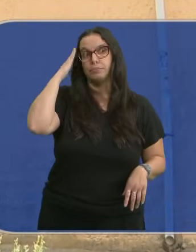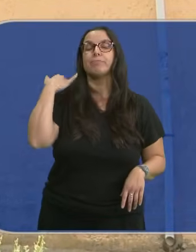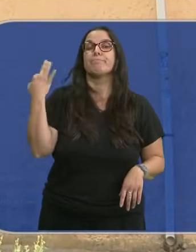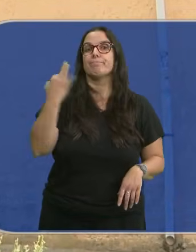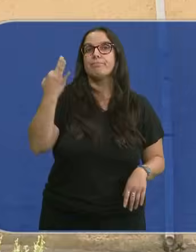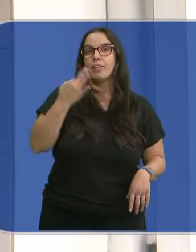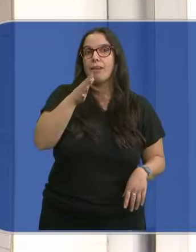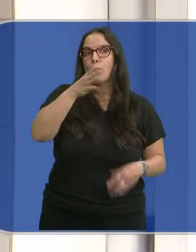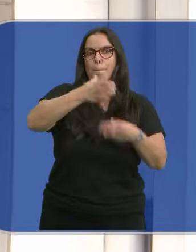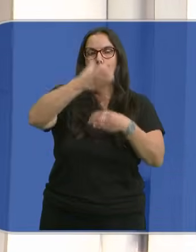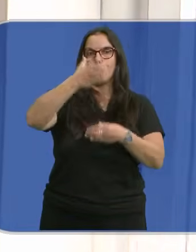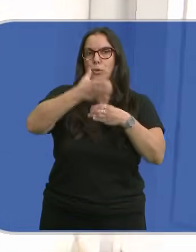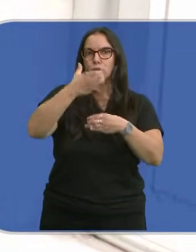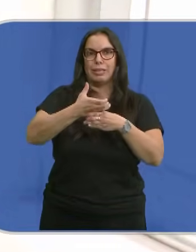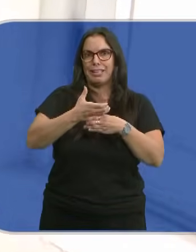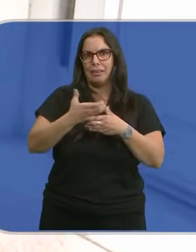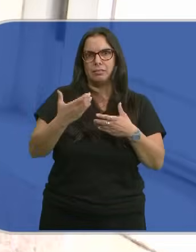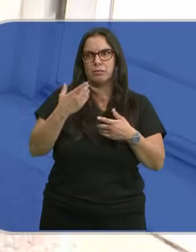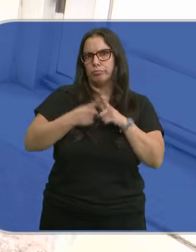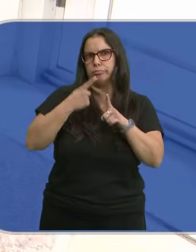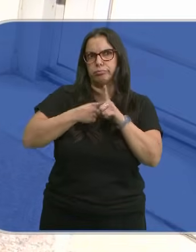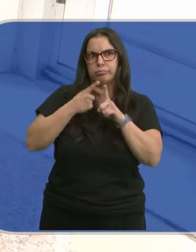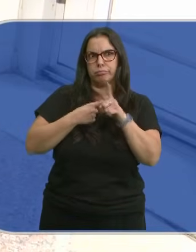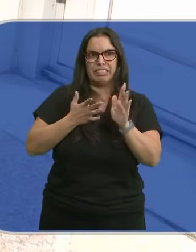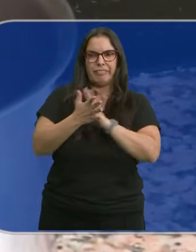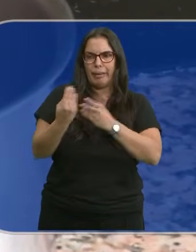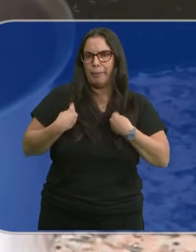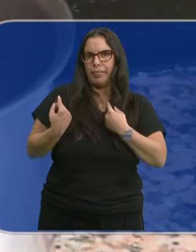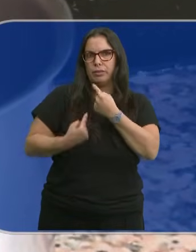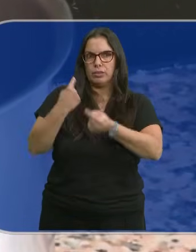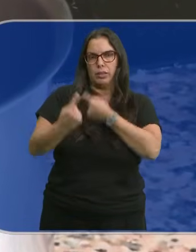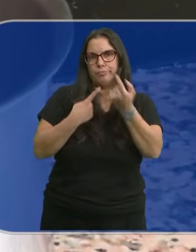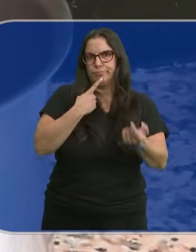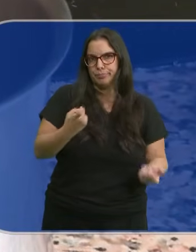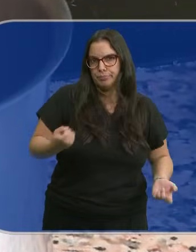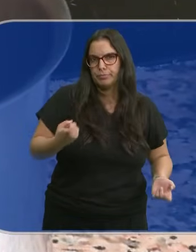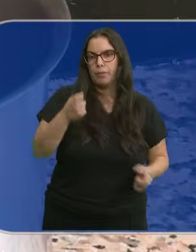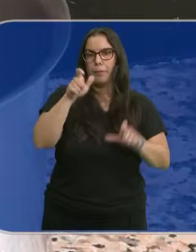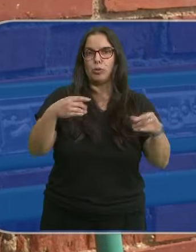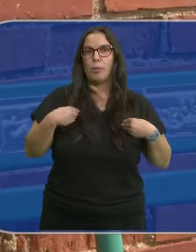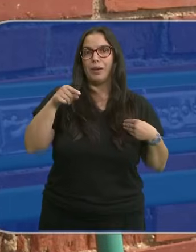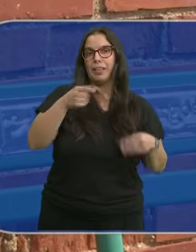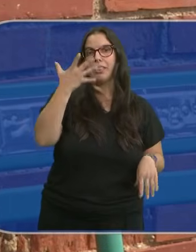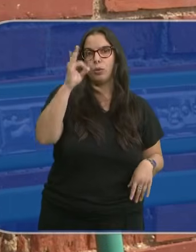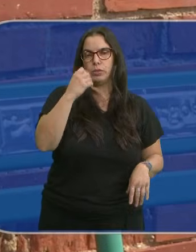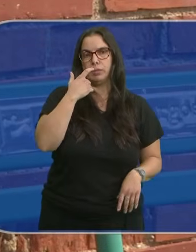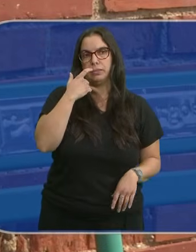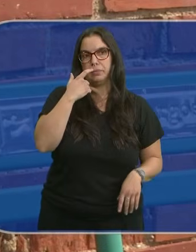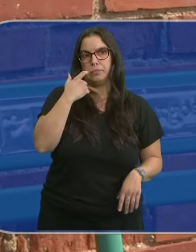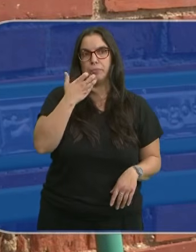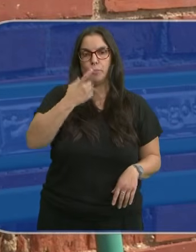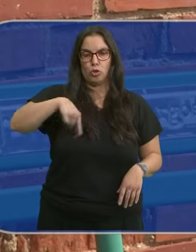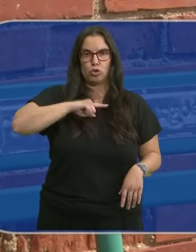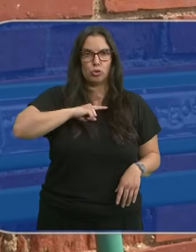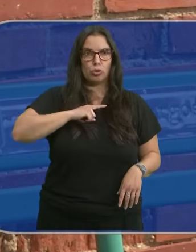que utilizar agua embotellada para todo lo demás, dificultando la vida cotidiana de sus 50 vecinos. Una ya como nosotros